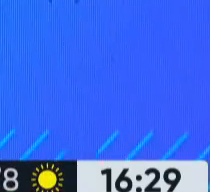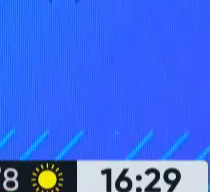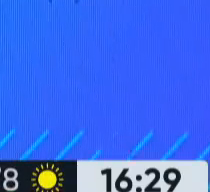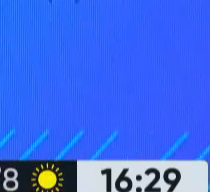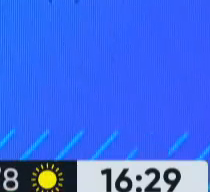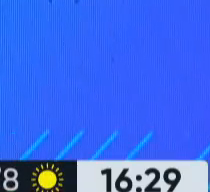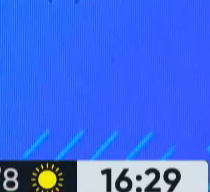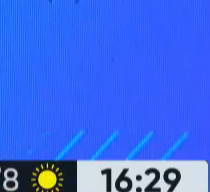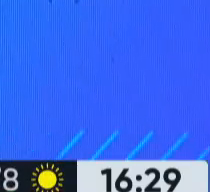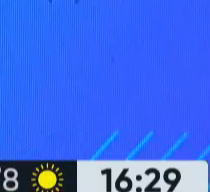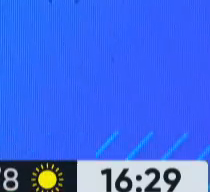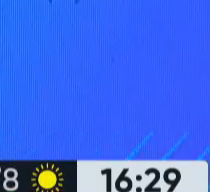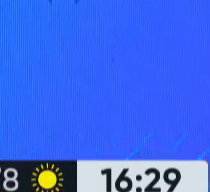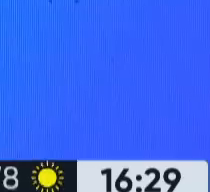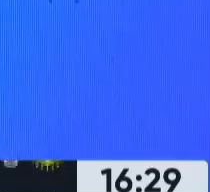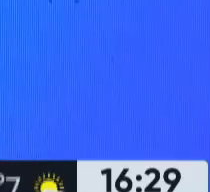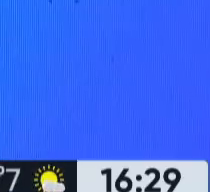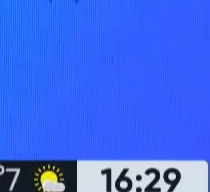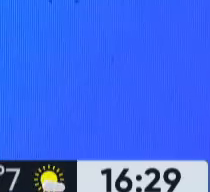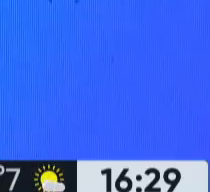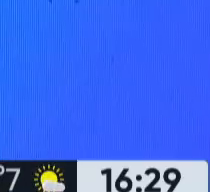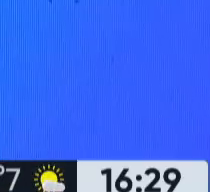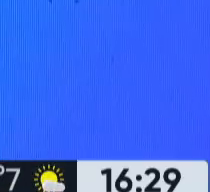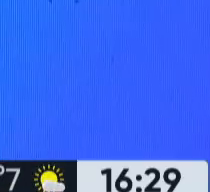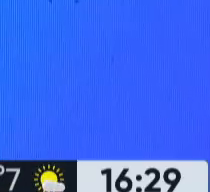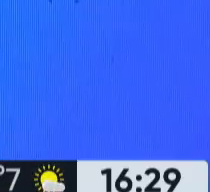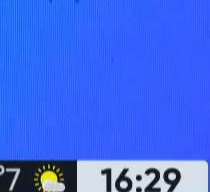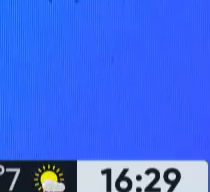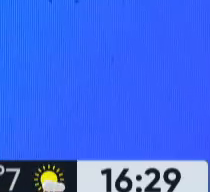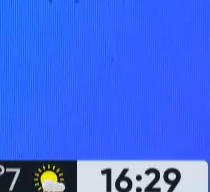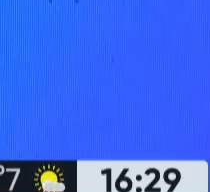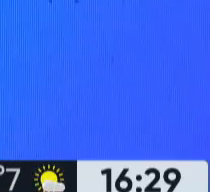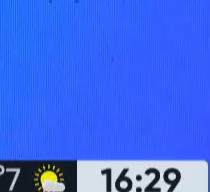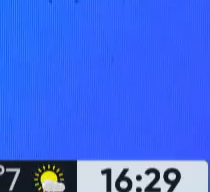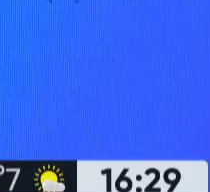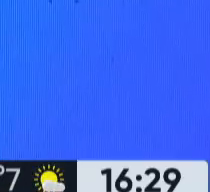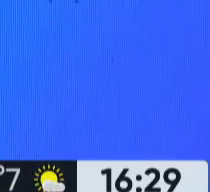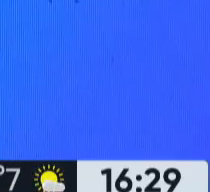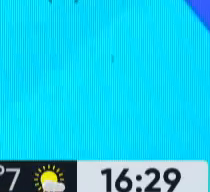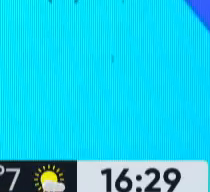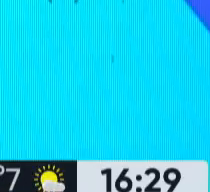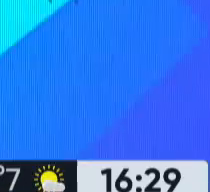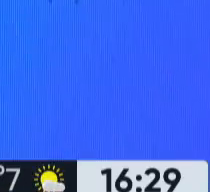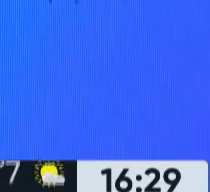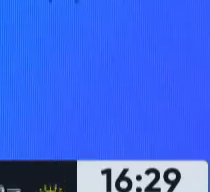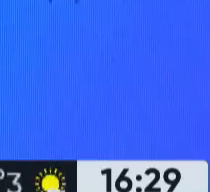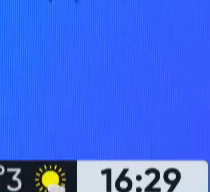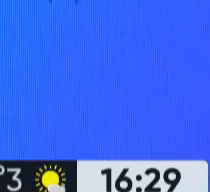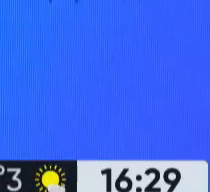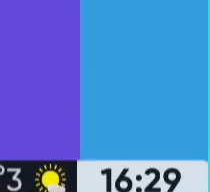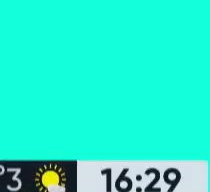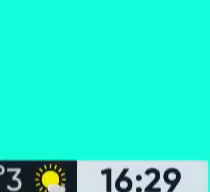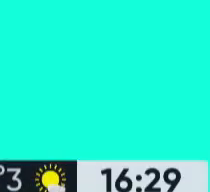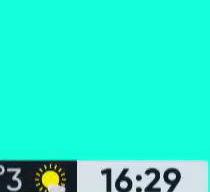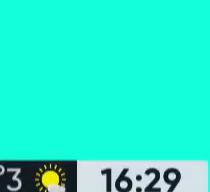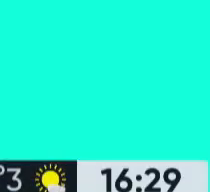portavoz de la Presidencia, y su habitual conferencia de prensa semanal. A las 19, la edición central con todas las noticias. Los esperamos.